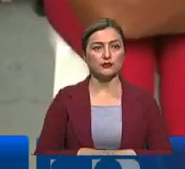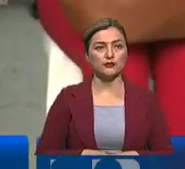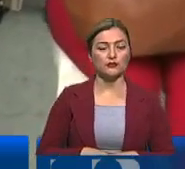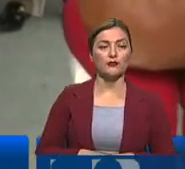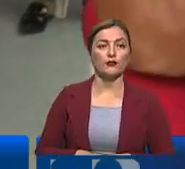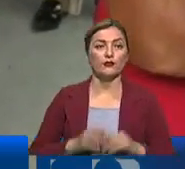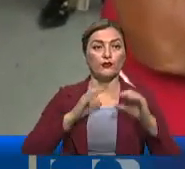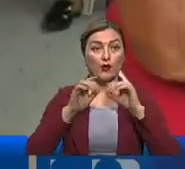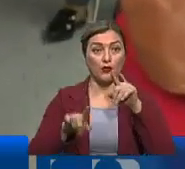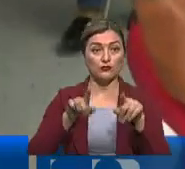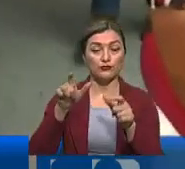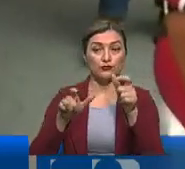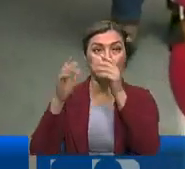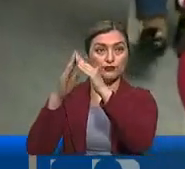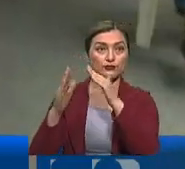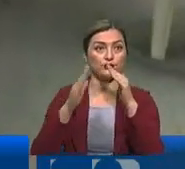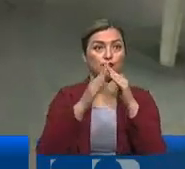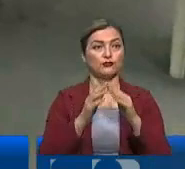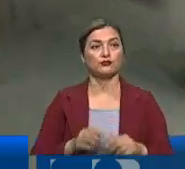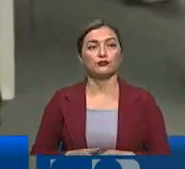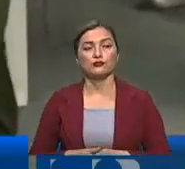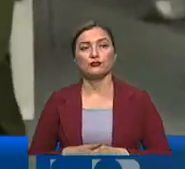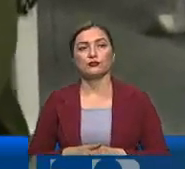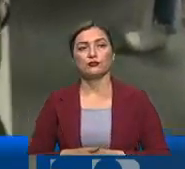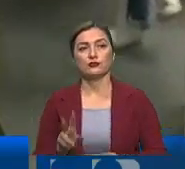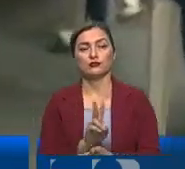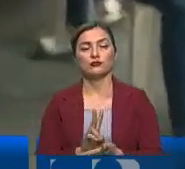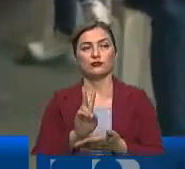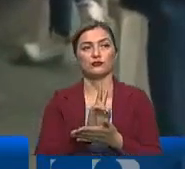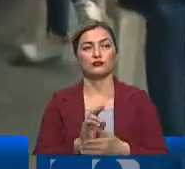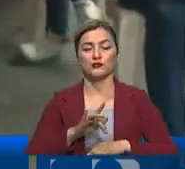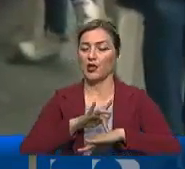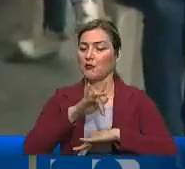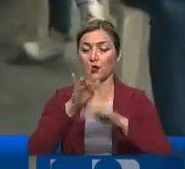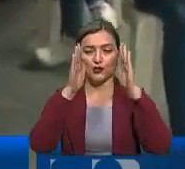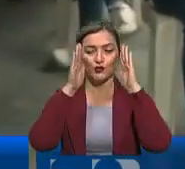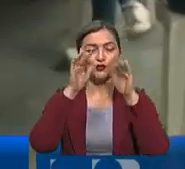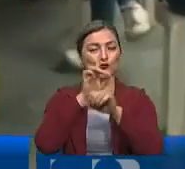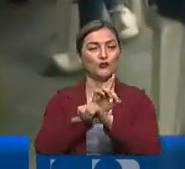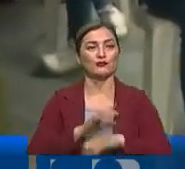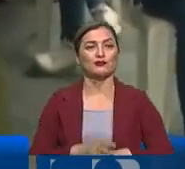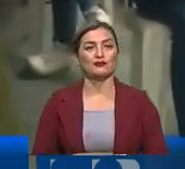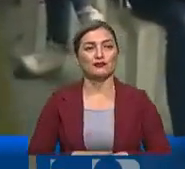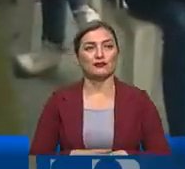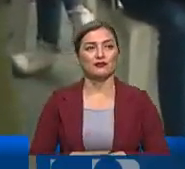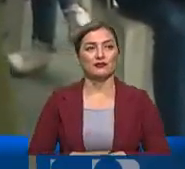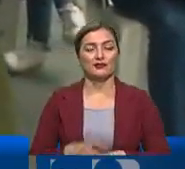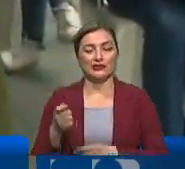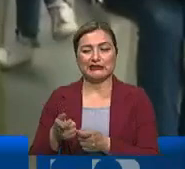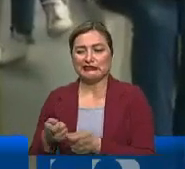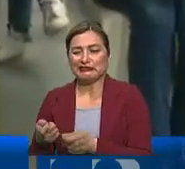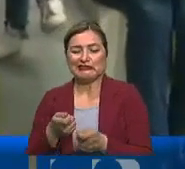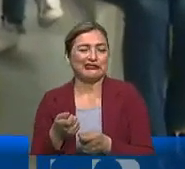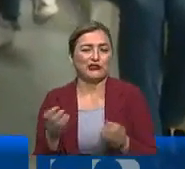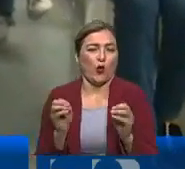con algunas de nuestras vecinas de aquí, del sector de la Villaflora. Madrugaron para atenderse, a veces no se cuenta con el